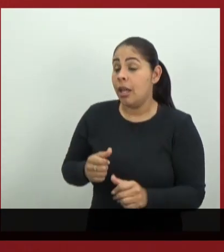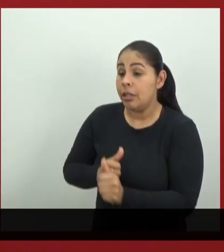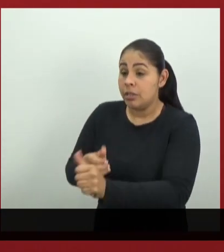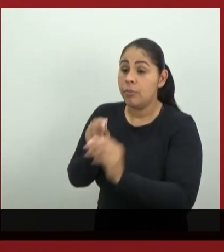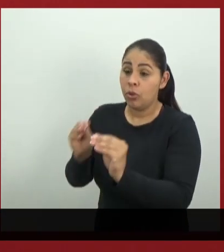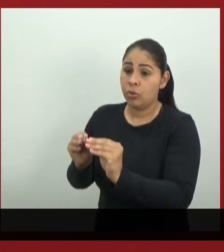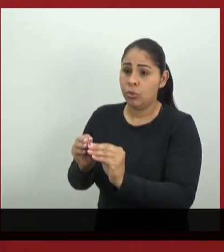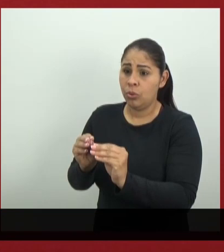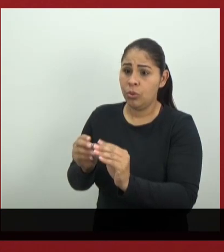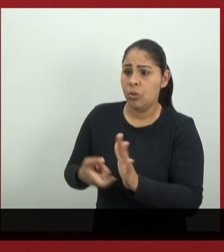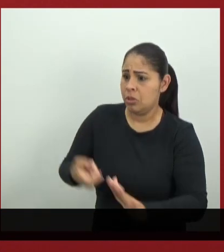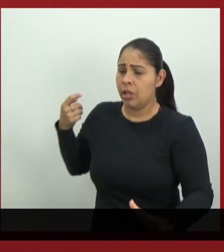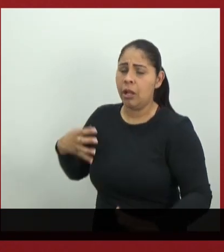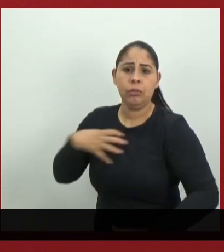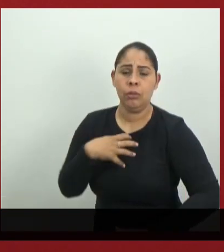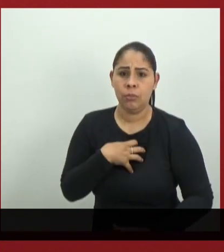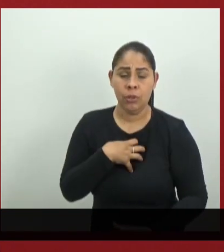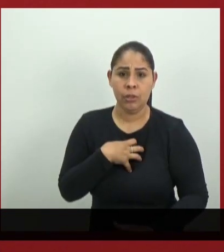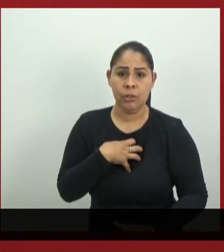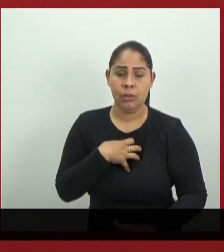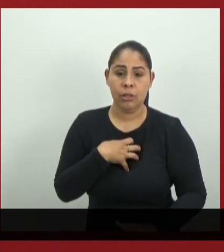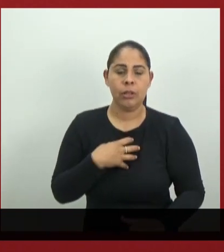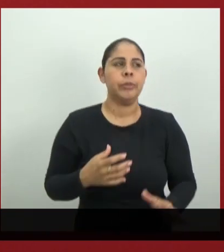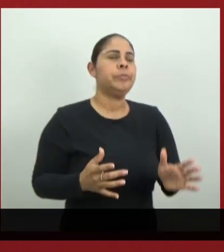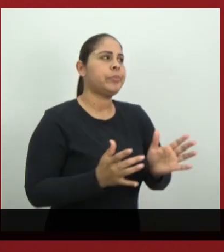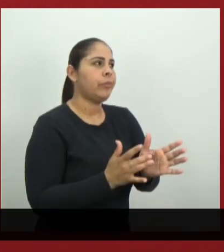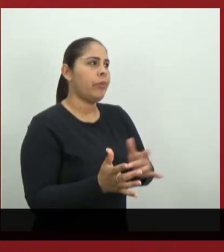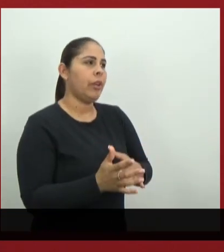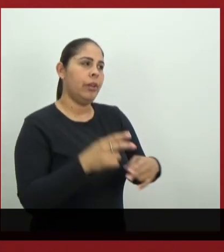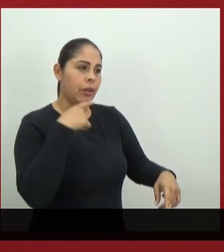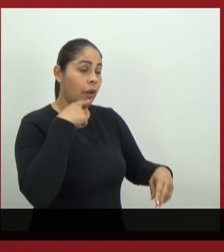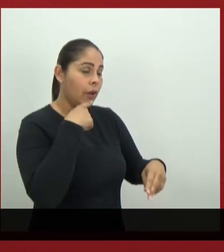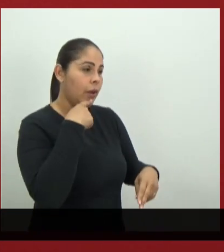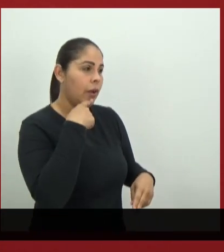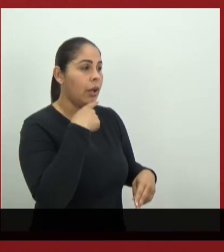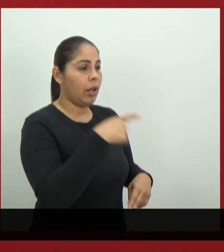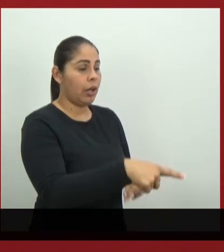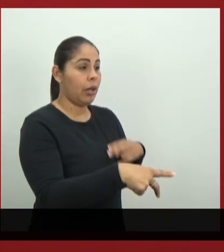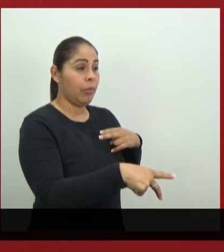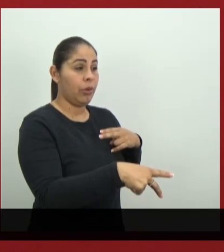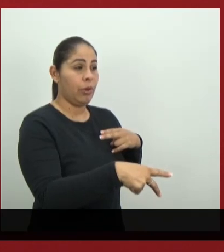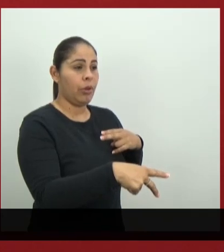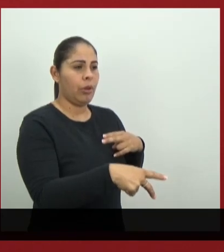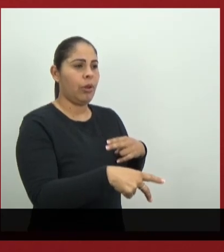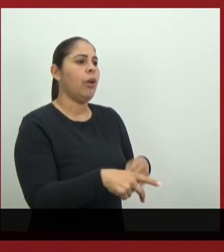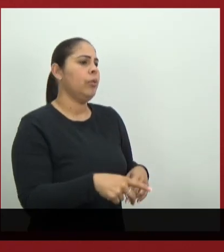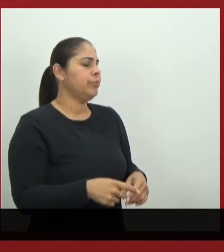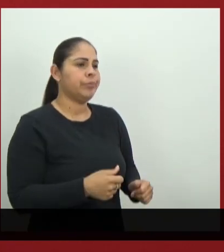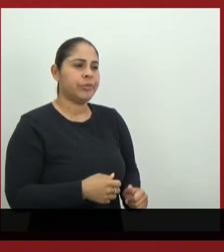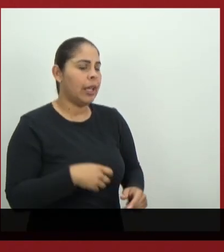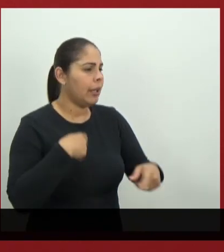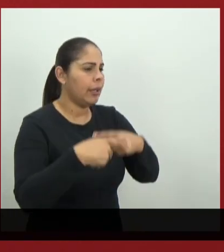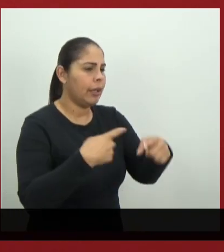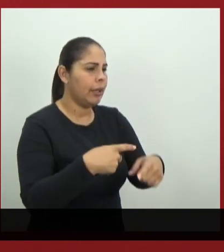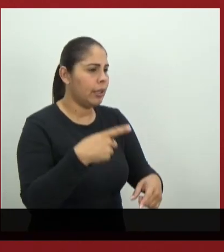pudieron. Y respondiendo él le dijo, Oh generación incrédula, ¿hasta cuándo he de estar con vosotros? ¿Hasta cuándo os